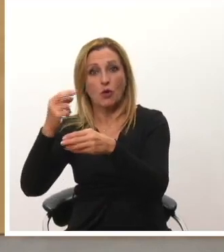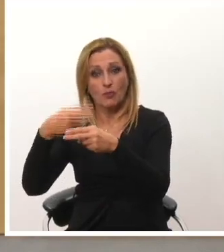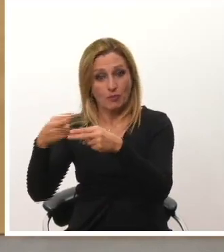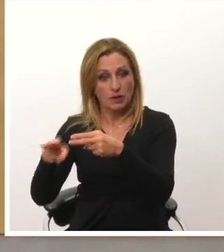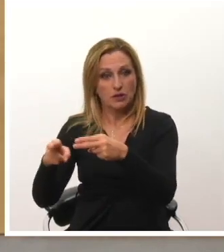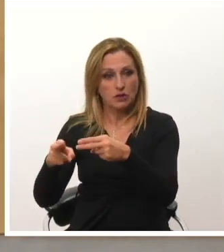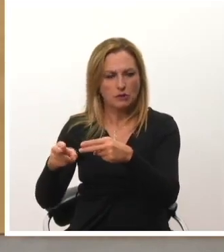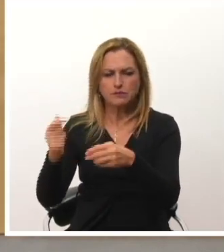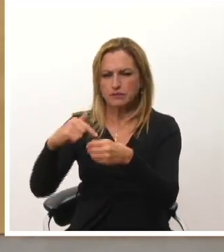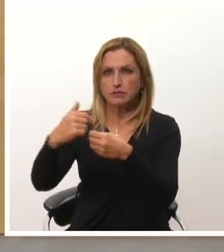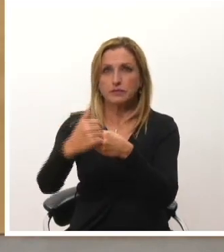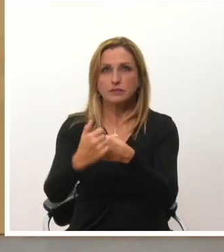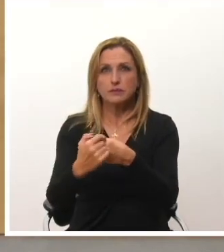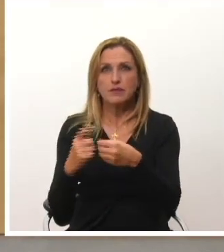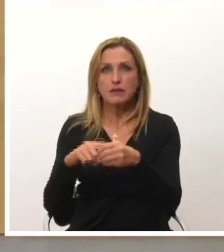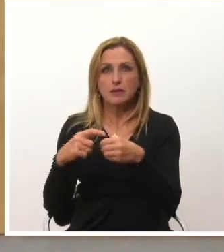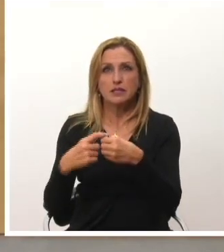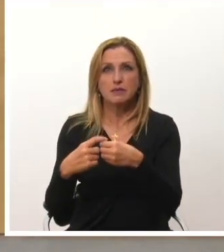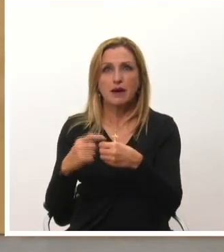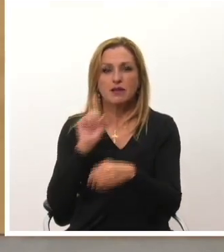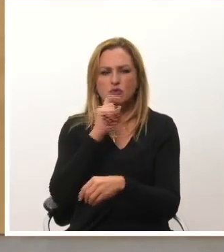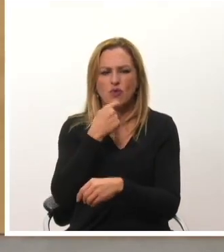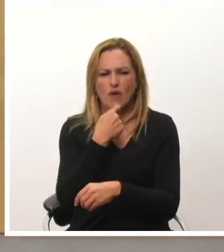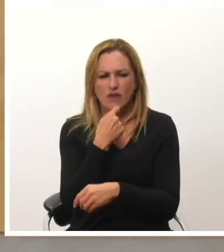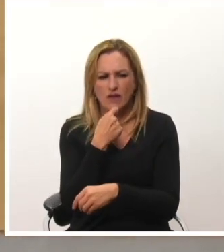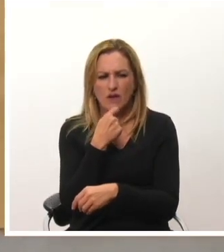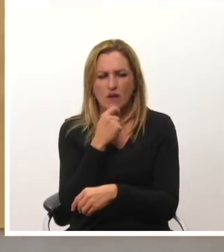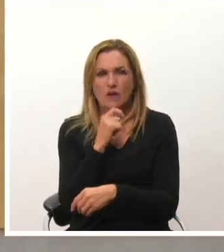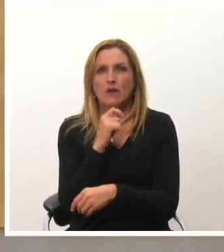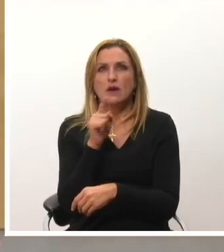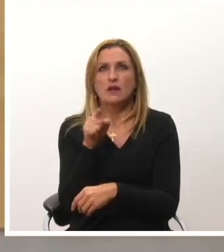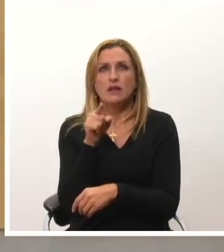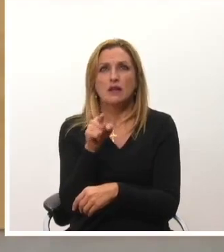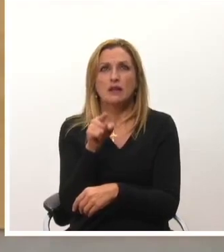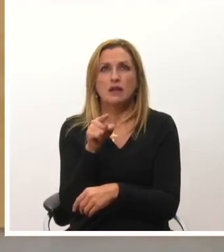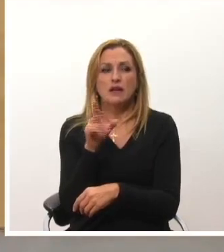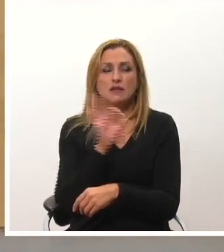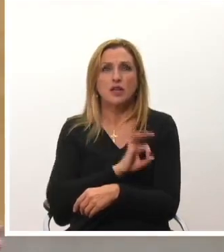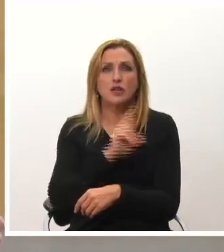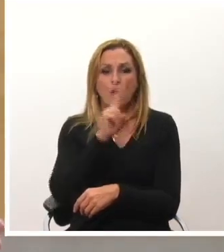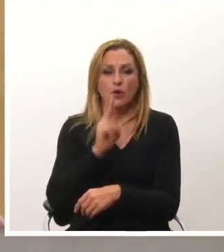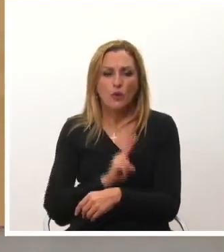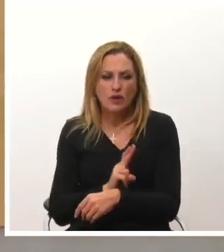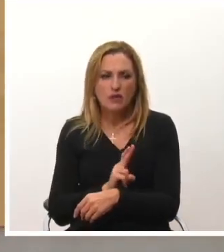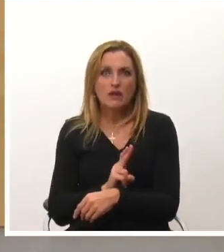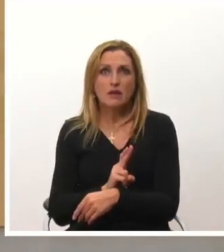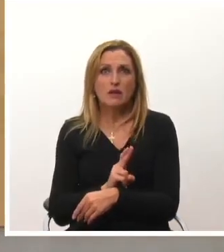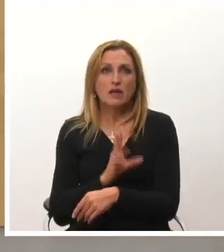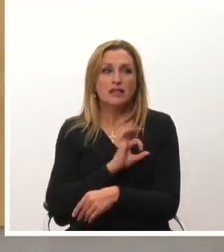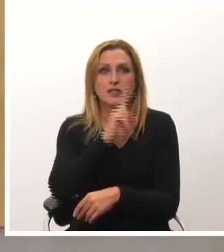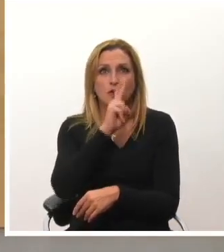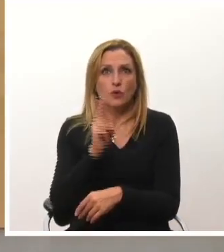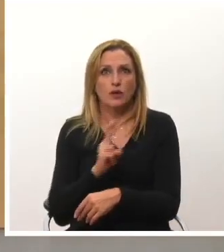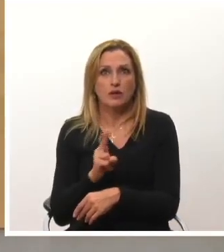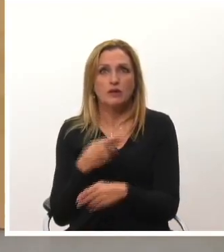sea para bueno aliviar sus odios y sus disfunciones evidentemente y el señor Ruiz y el señor Ruiz el señor Ruiz mejor